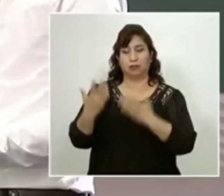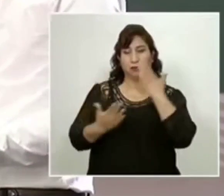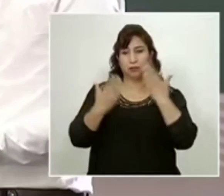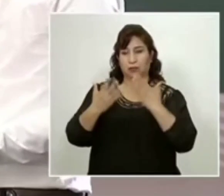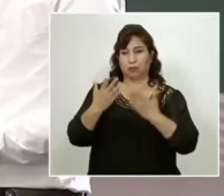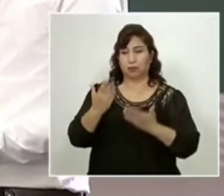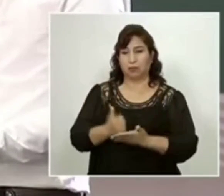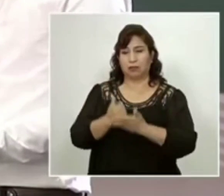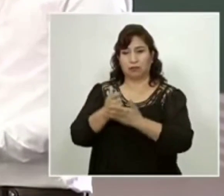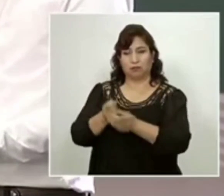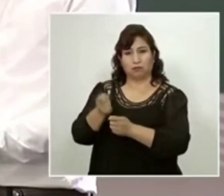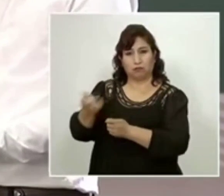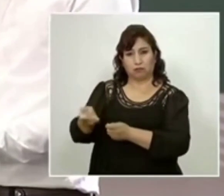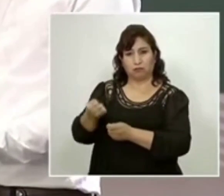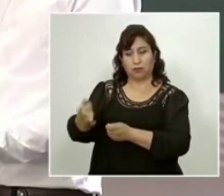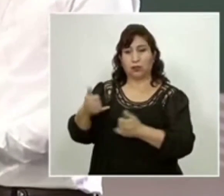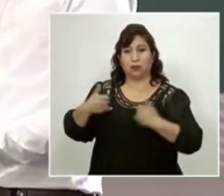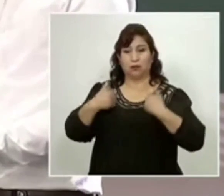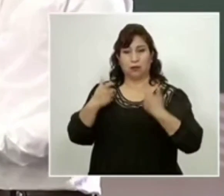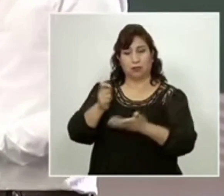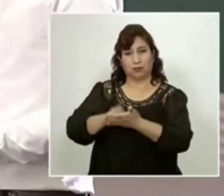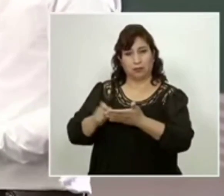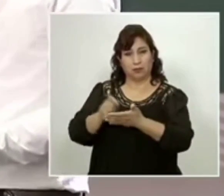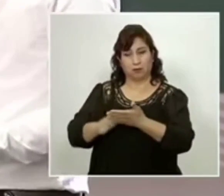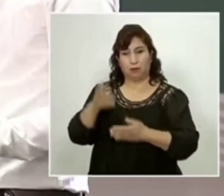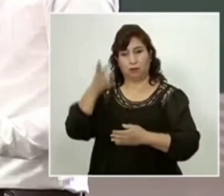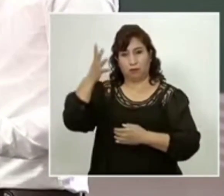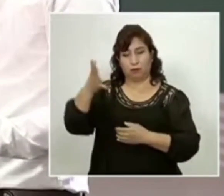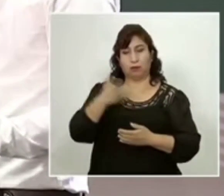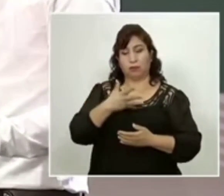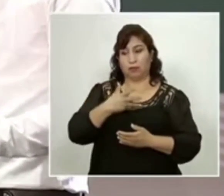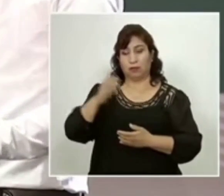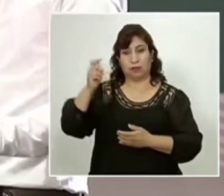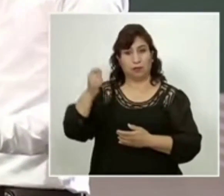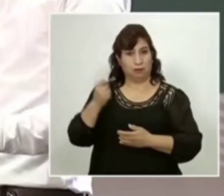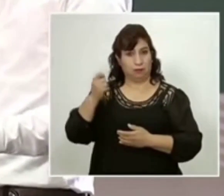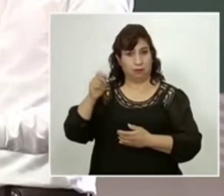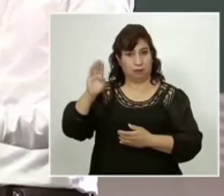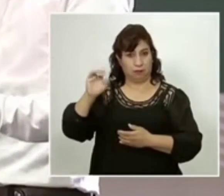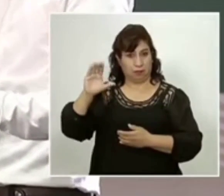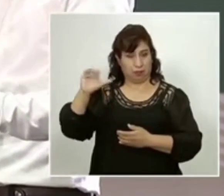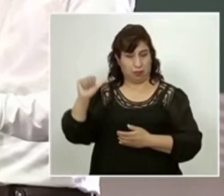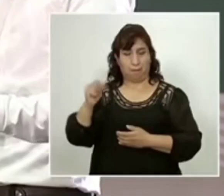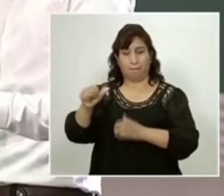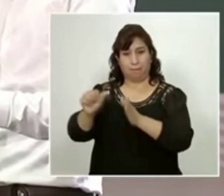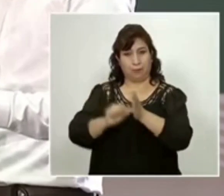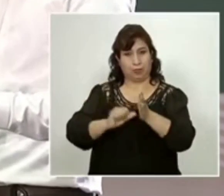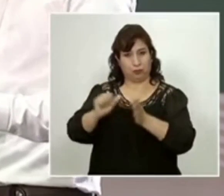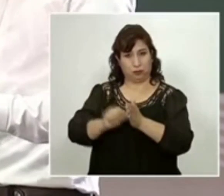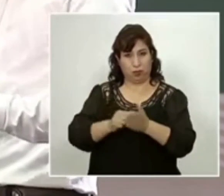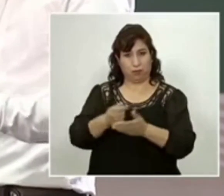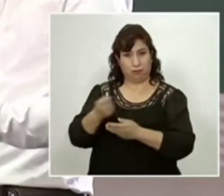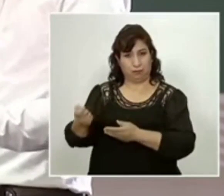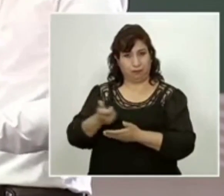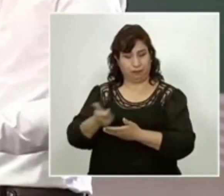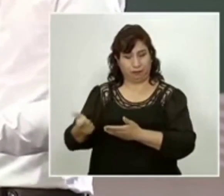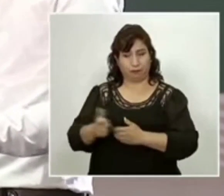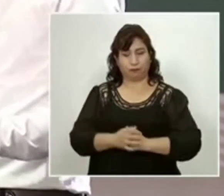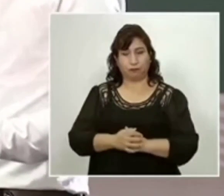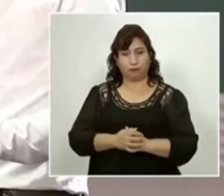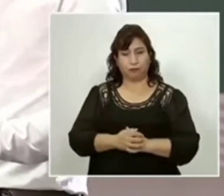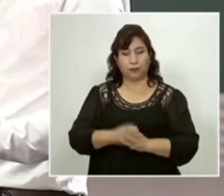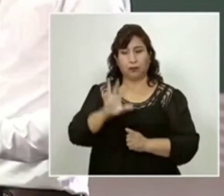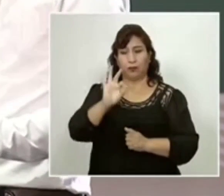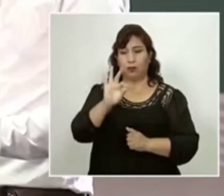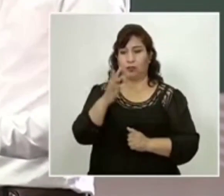programa Jóvenes Escribiendo el Futuro, que cuentan con una beca de 2.400 pesos mensuales. Asimismo,